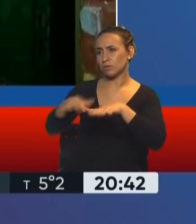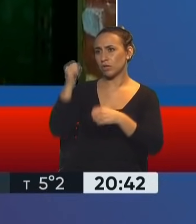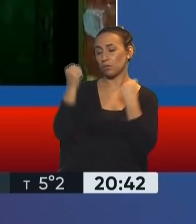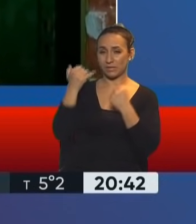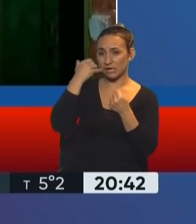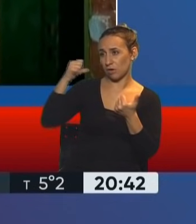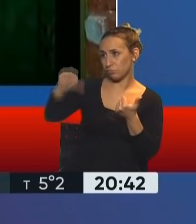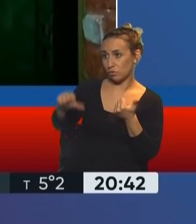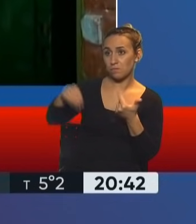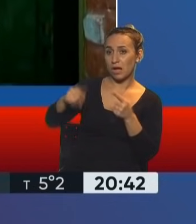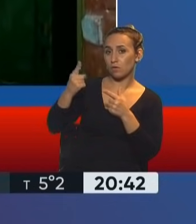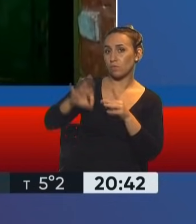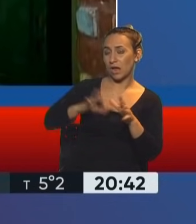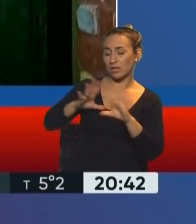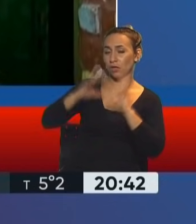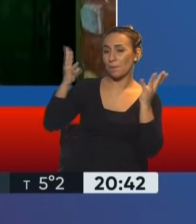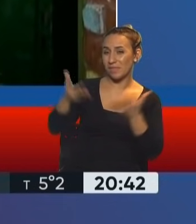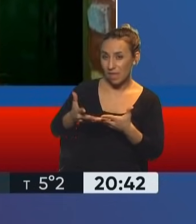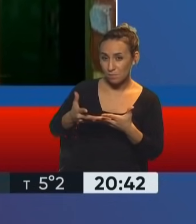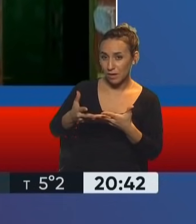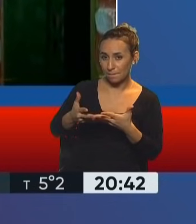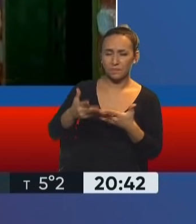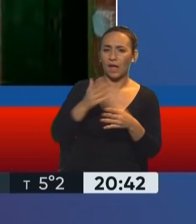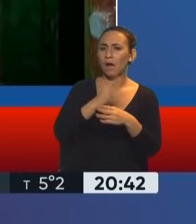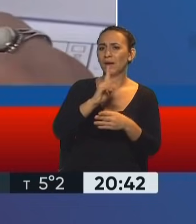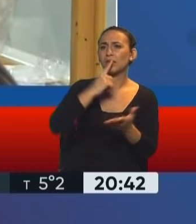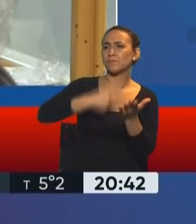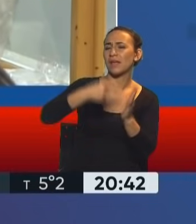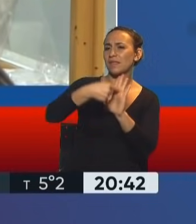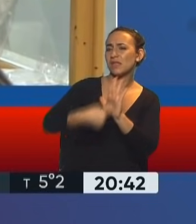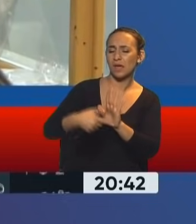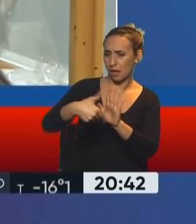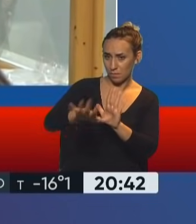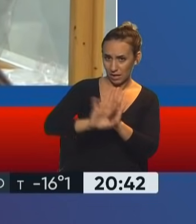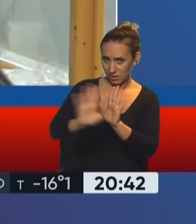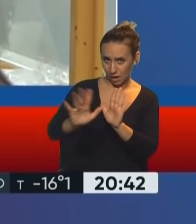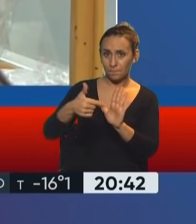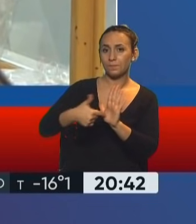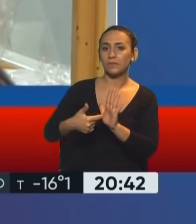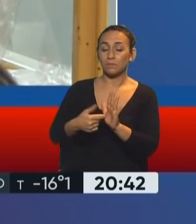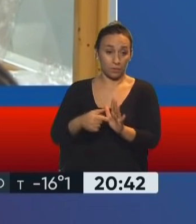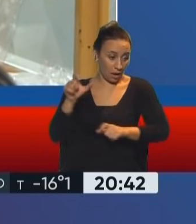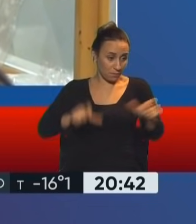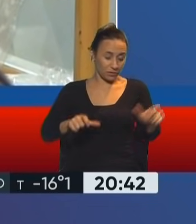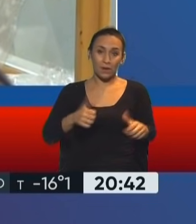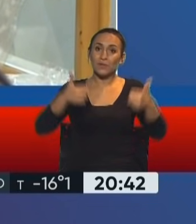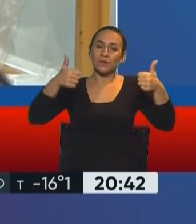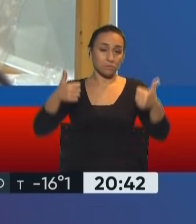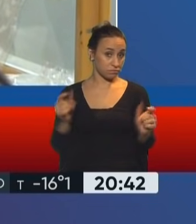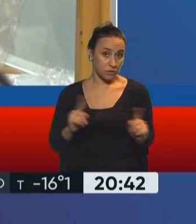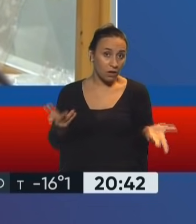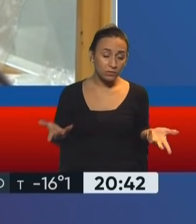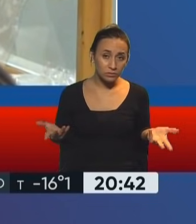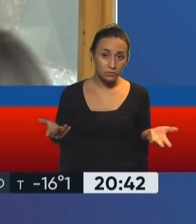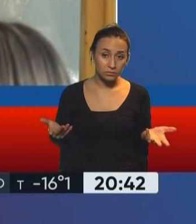mala, más un año de pandemia, independientemente de las medidas que se podían tomar o no. No hay gente a la que le haya ido bien. Hay cosas que el